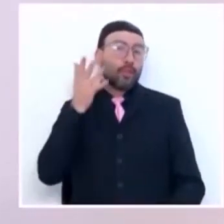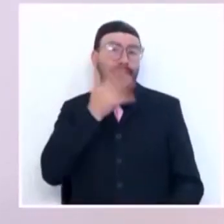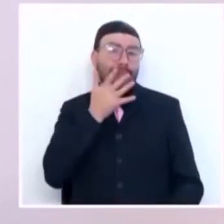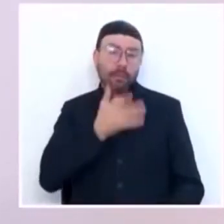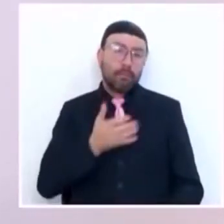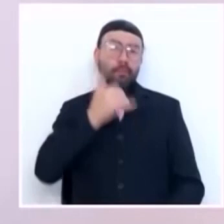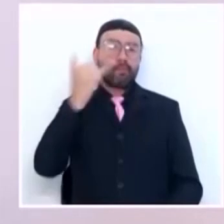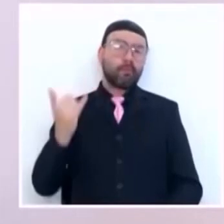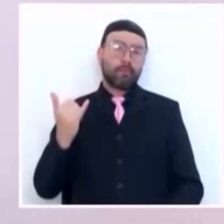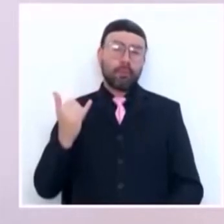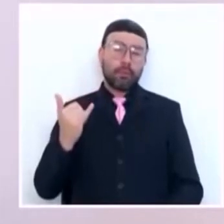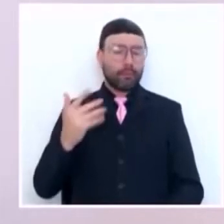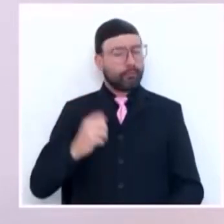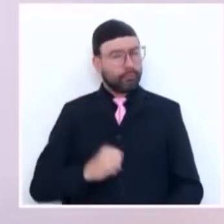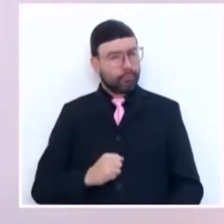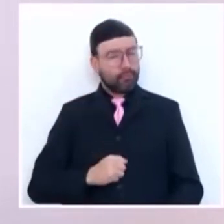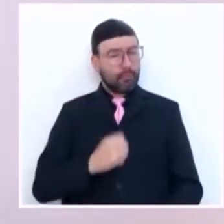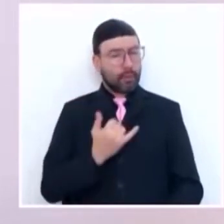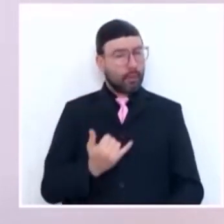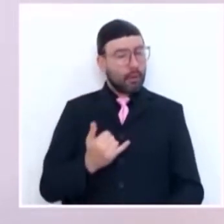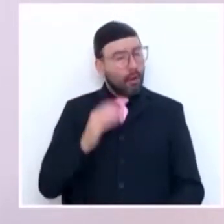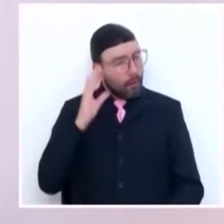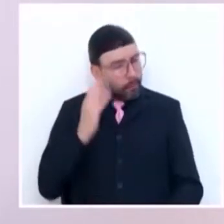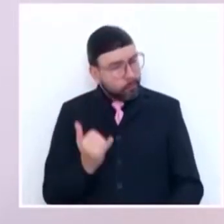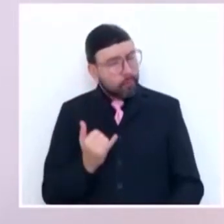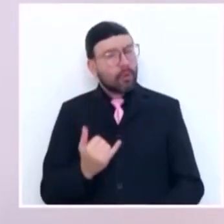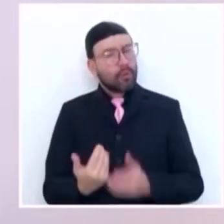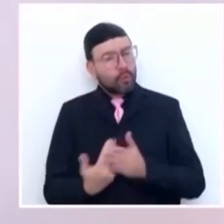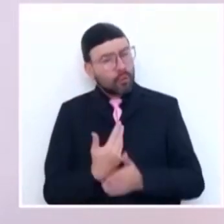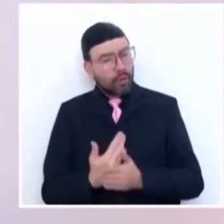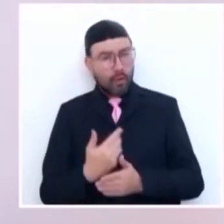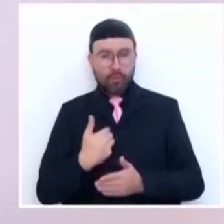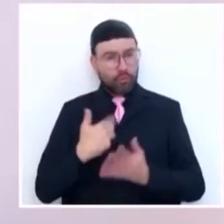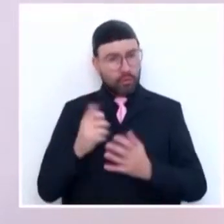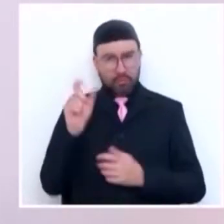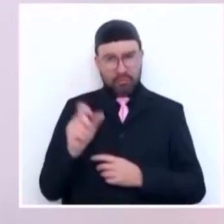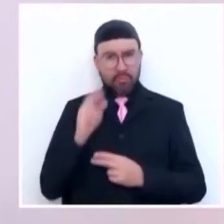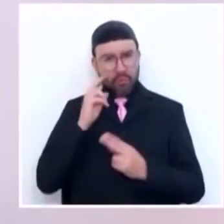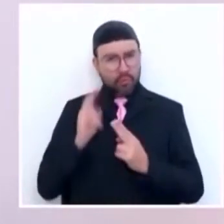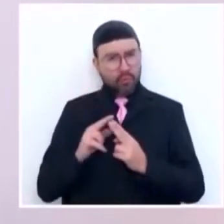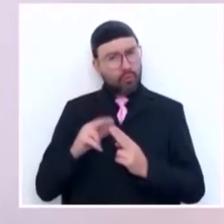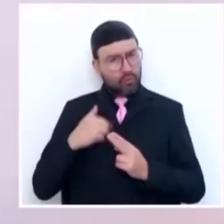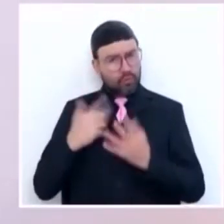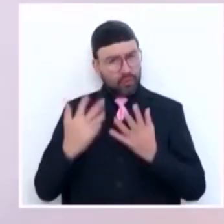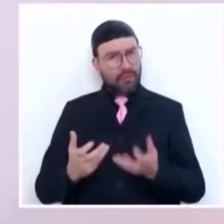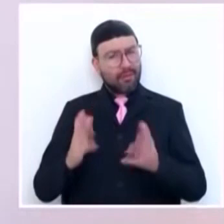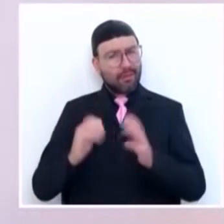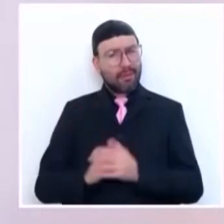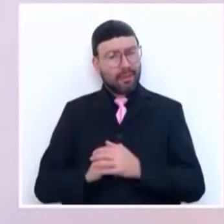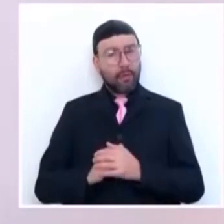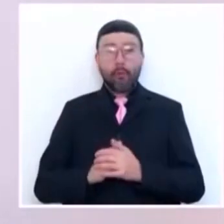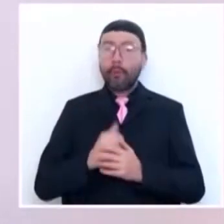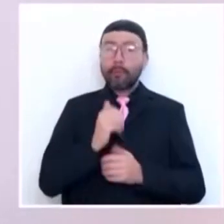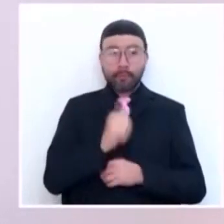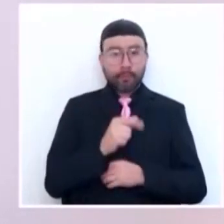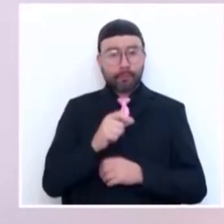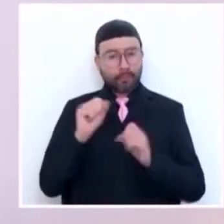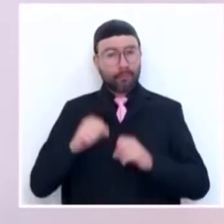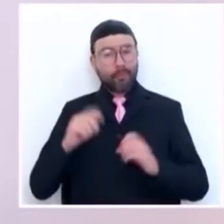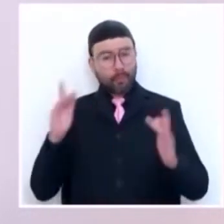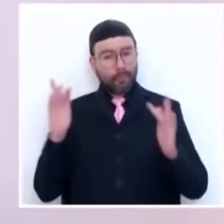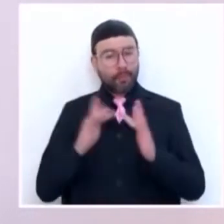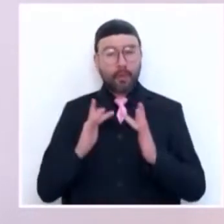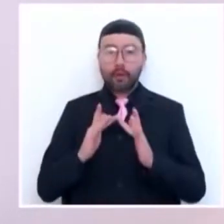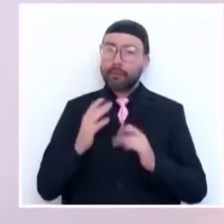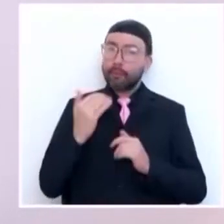Y entonces, pues yo le escuché el cuento y yo le dije, pues yo quiero conocer a esa persona. A través de ella lo pudimos contactar y él